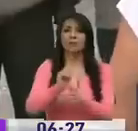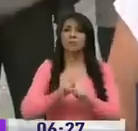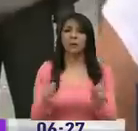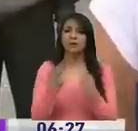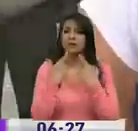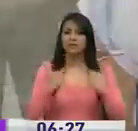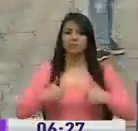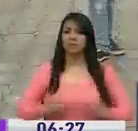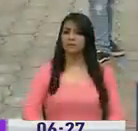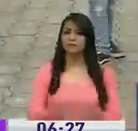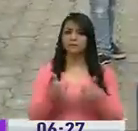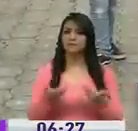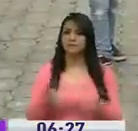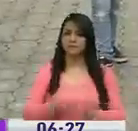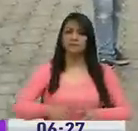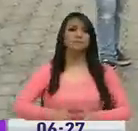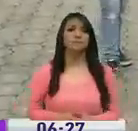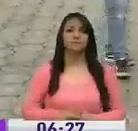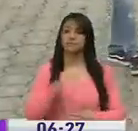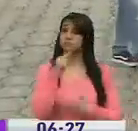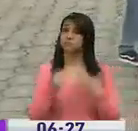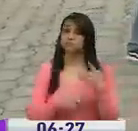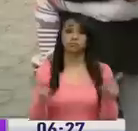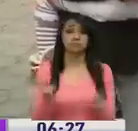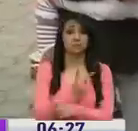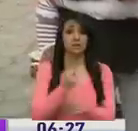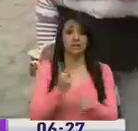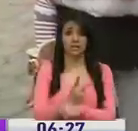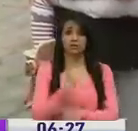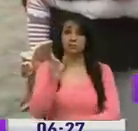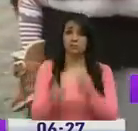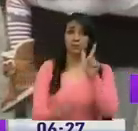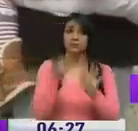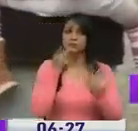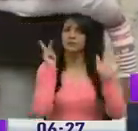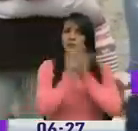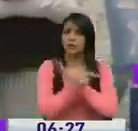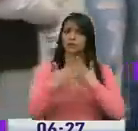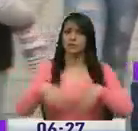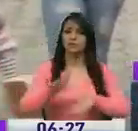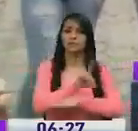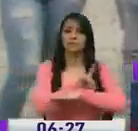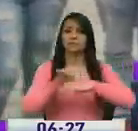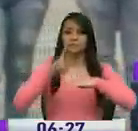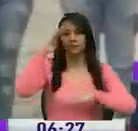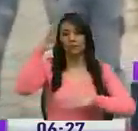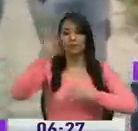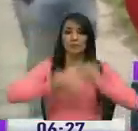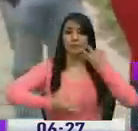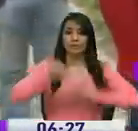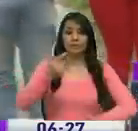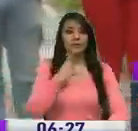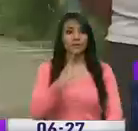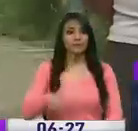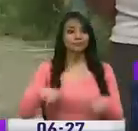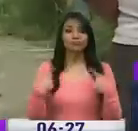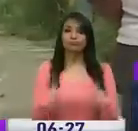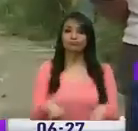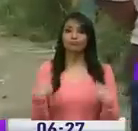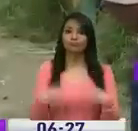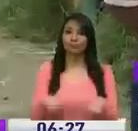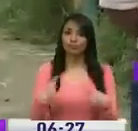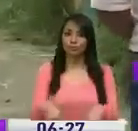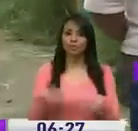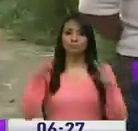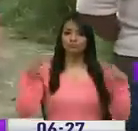la respuesta efectiva frente a los altos niveles de inseguridad que denuncian los vecinos el director de la policía judicial expresó que todos los días trabajan